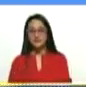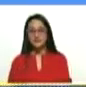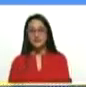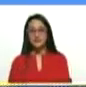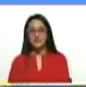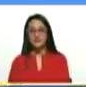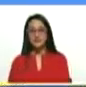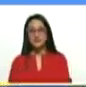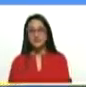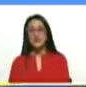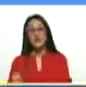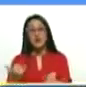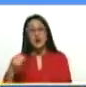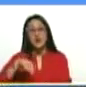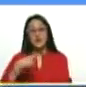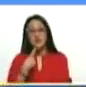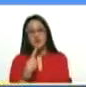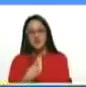Lo dije hoy